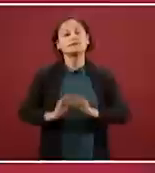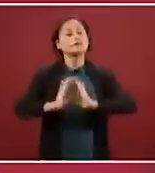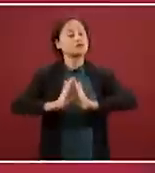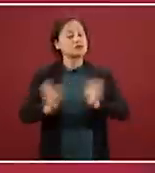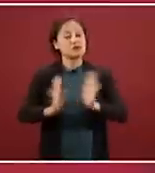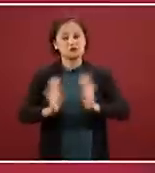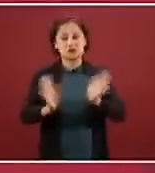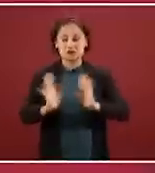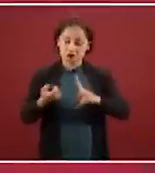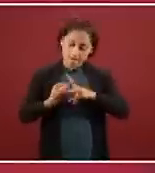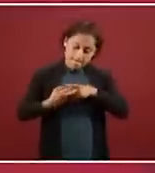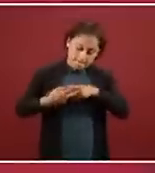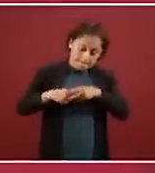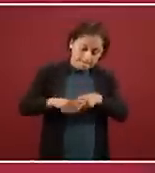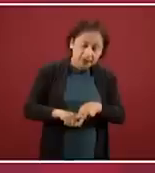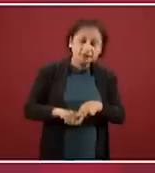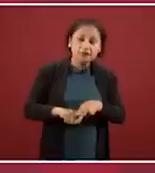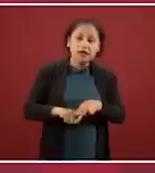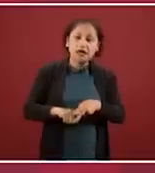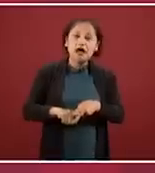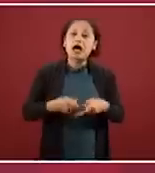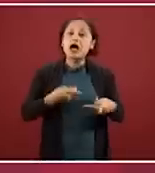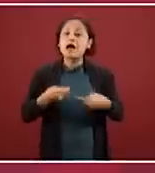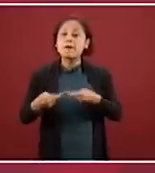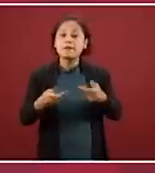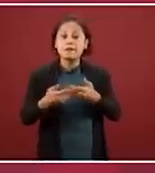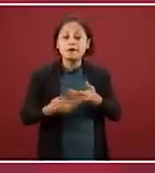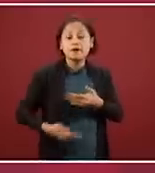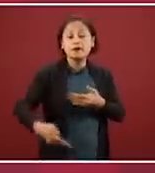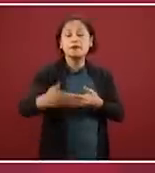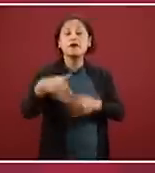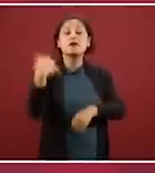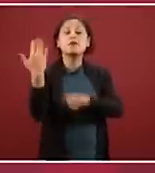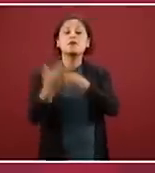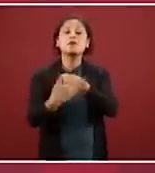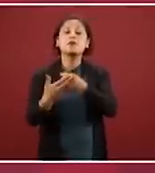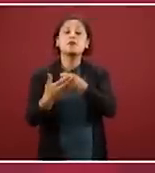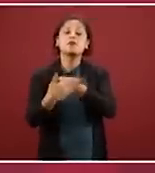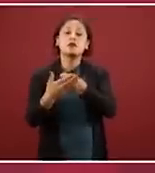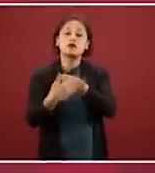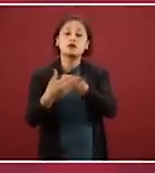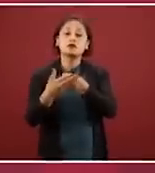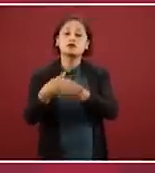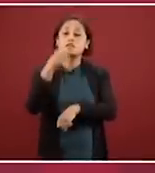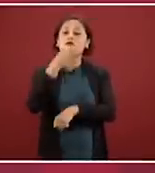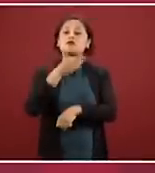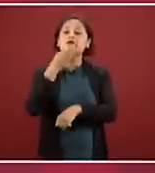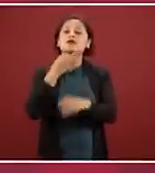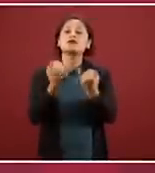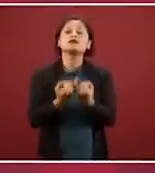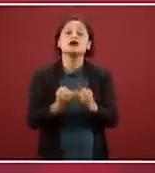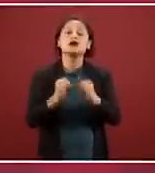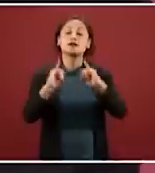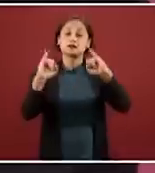preparar la celebración de la independencia de los 200 años de